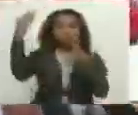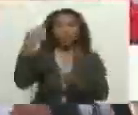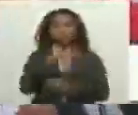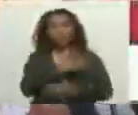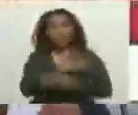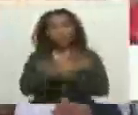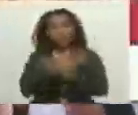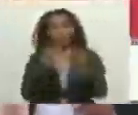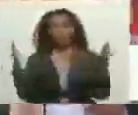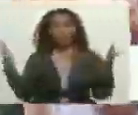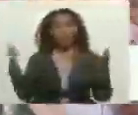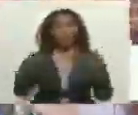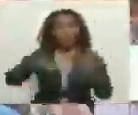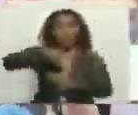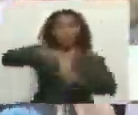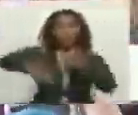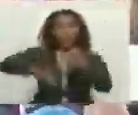¡Saludo solidario!